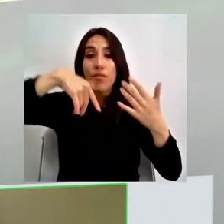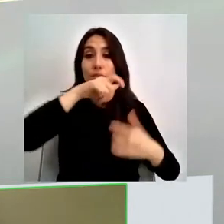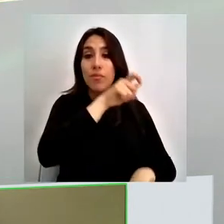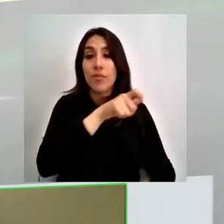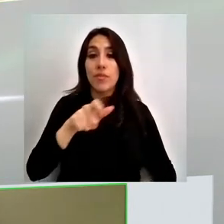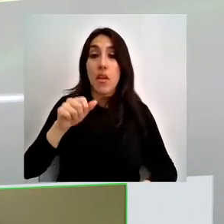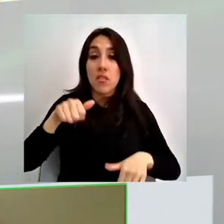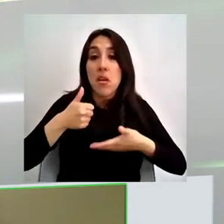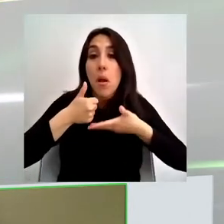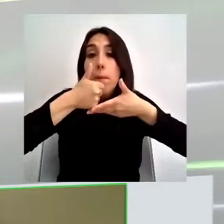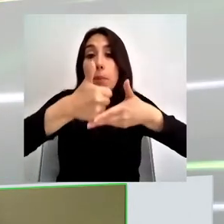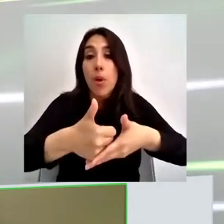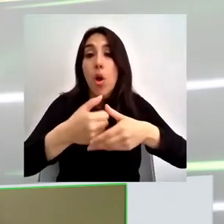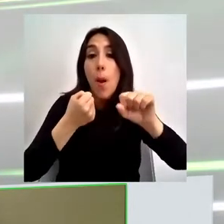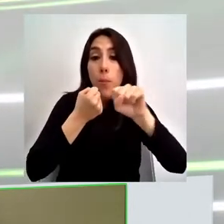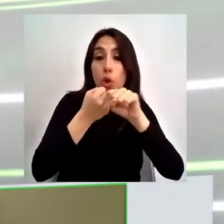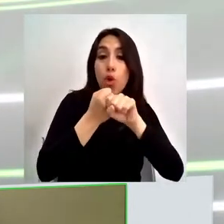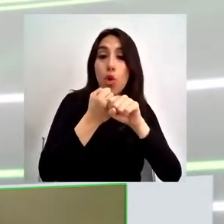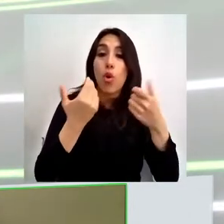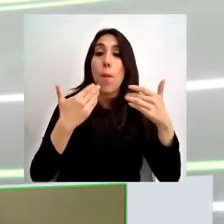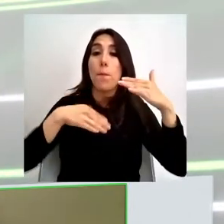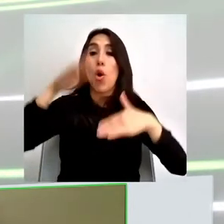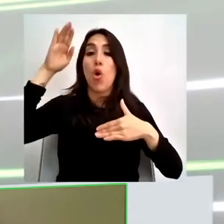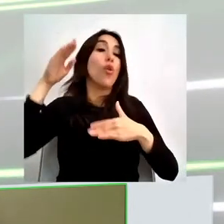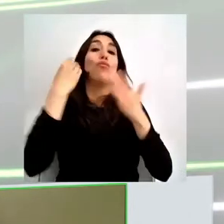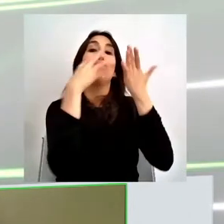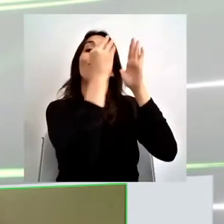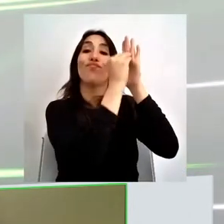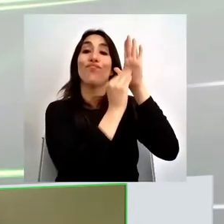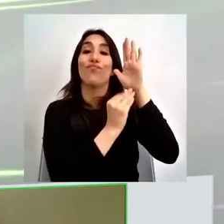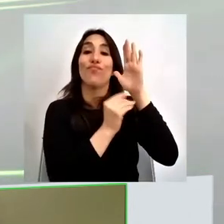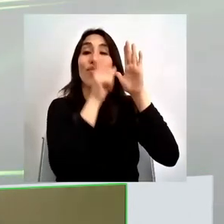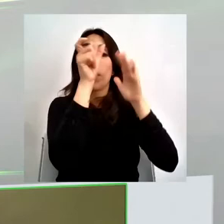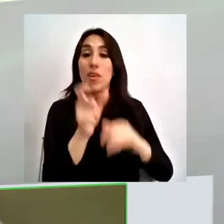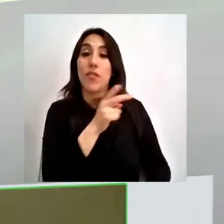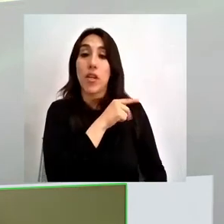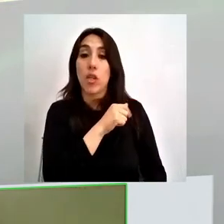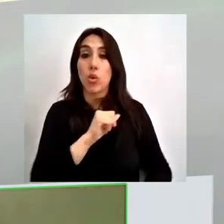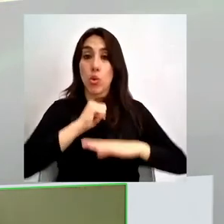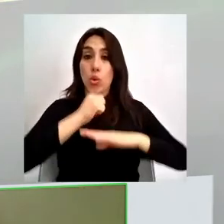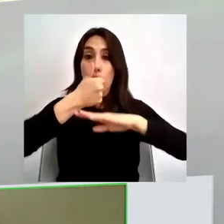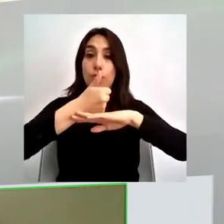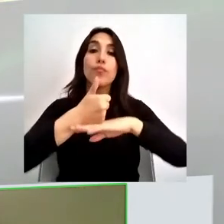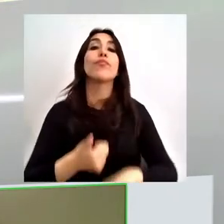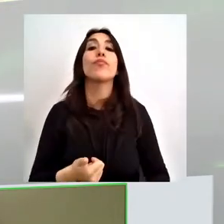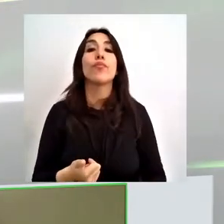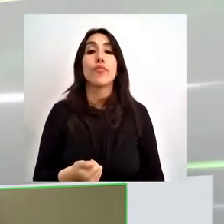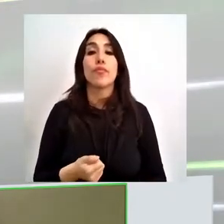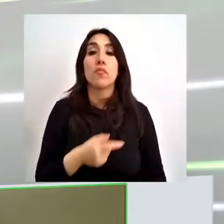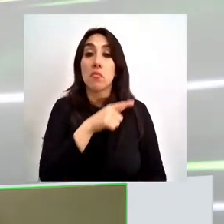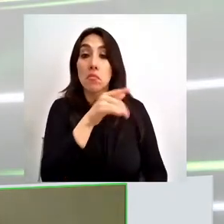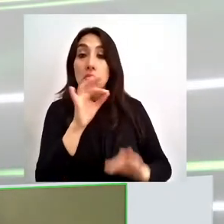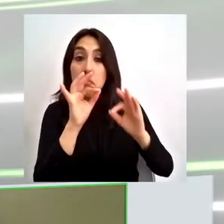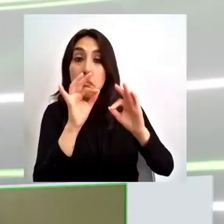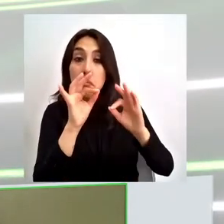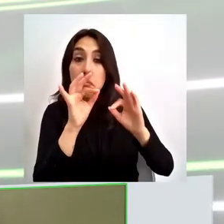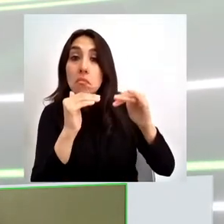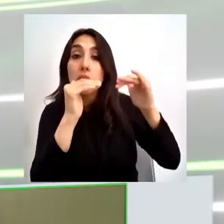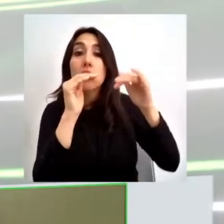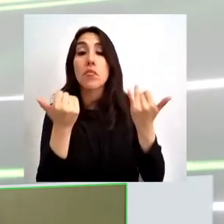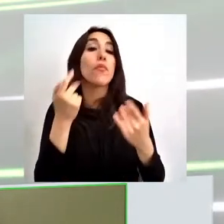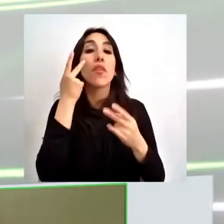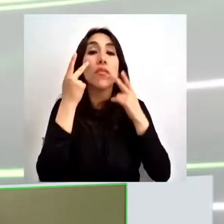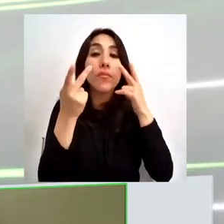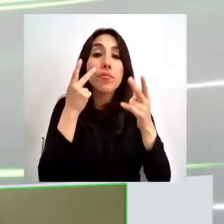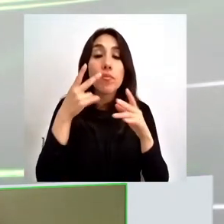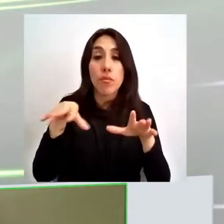empleadores que buenos ejemplos ha visto sobre la inclusión en el sector público y qué